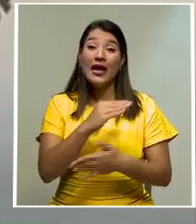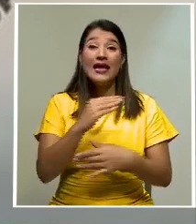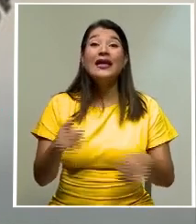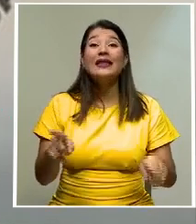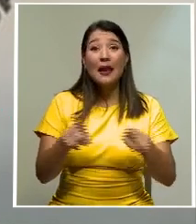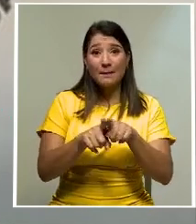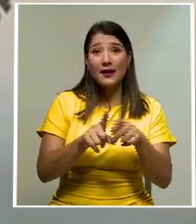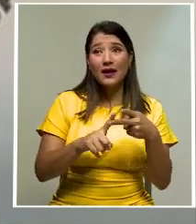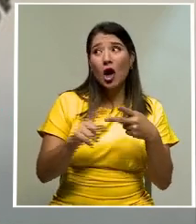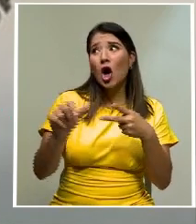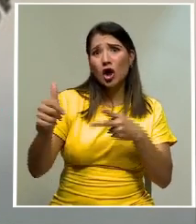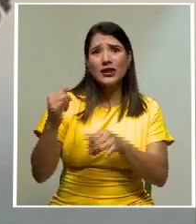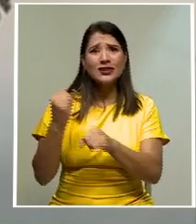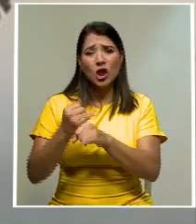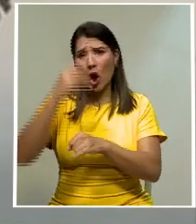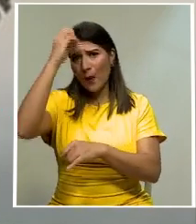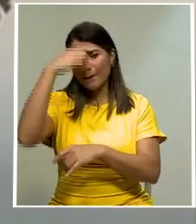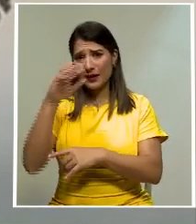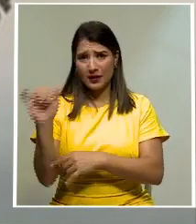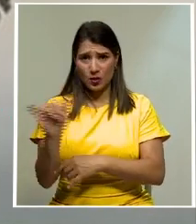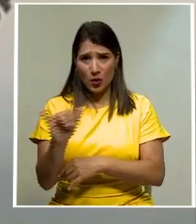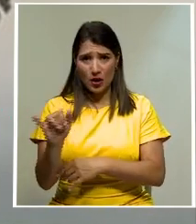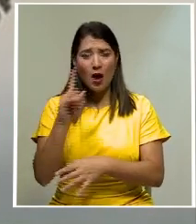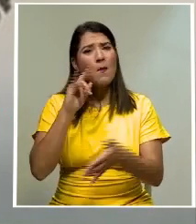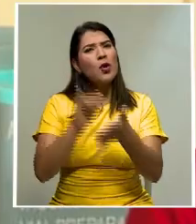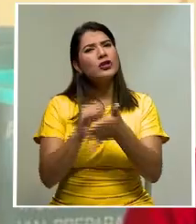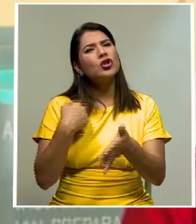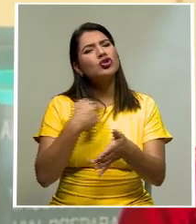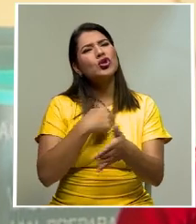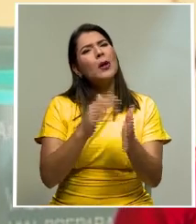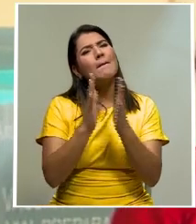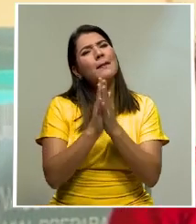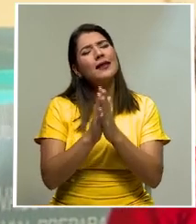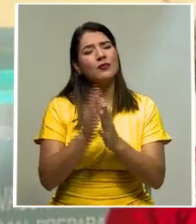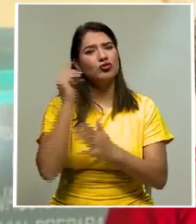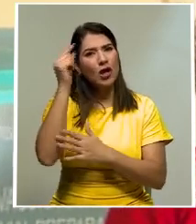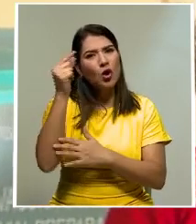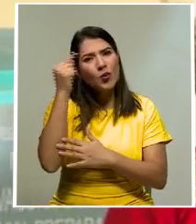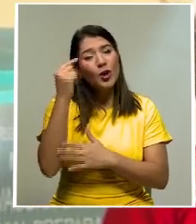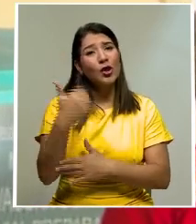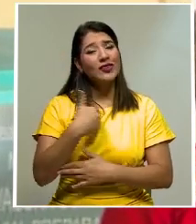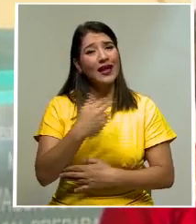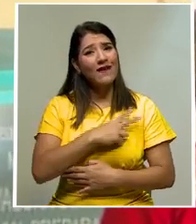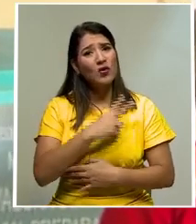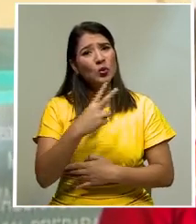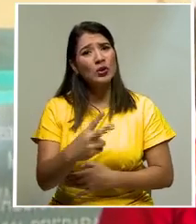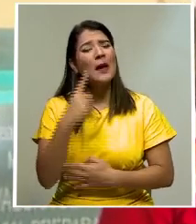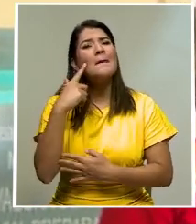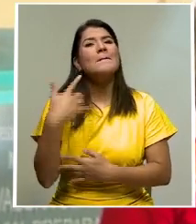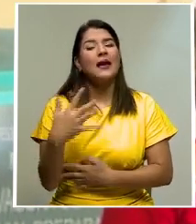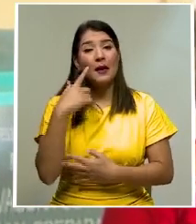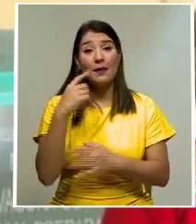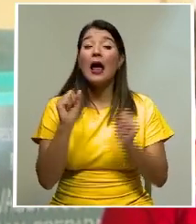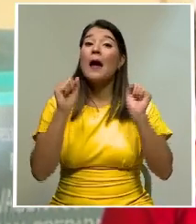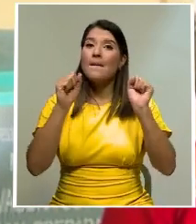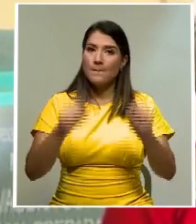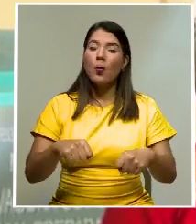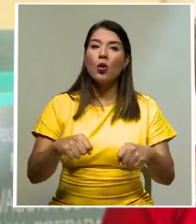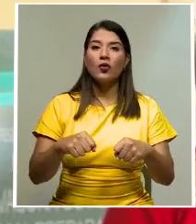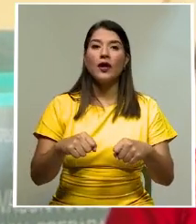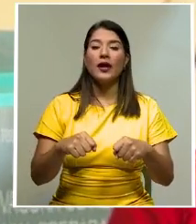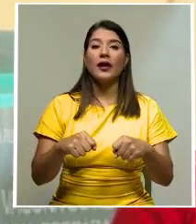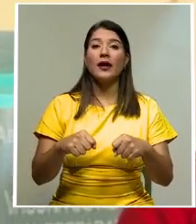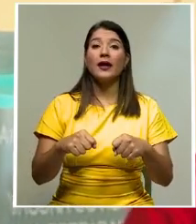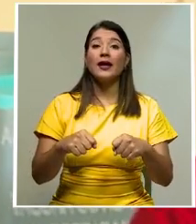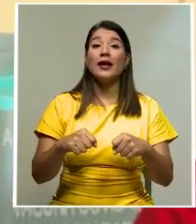otras instituciones. Por eso le solicitamos al gobierno voluntad política para incrementar de traer